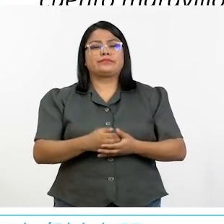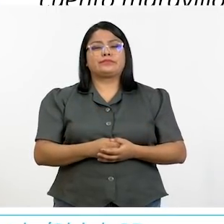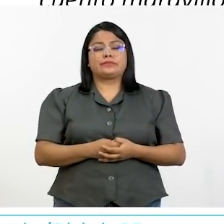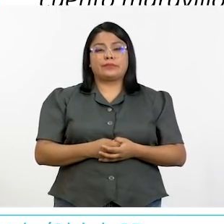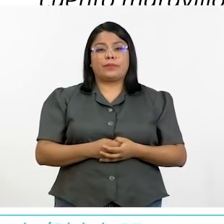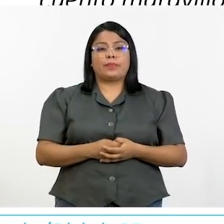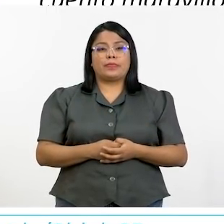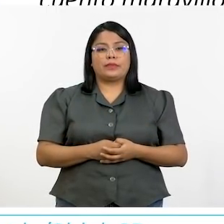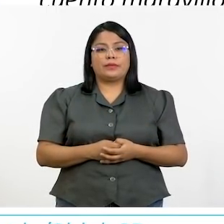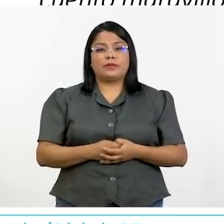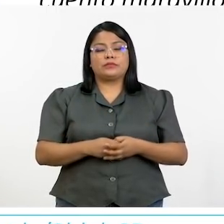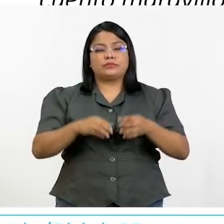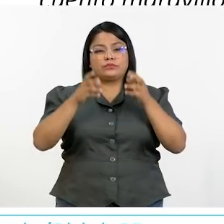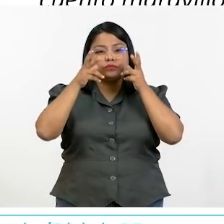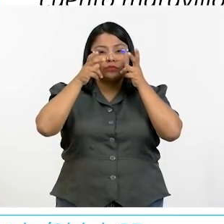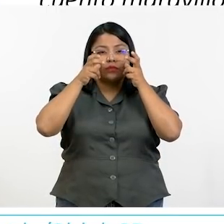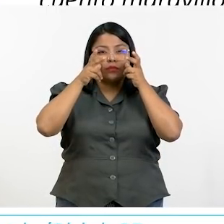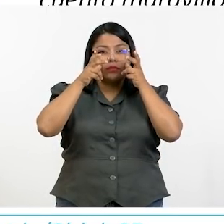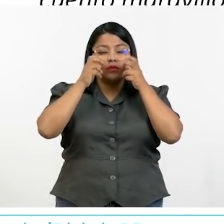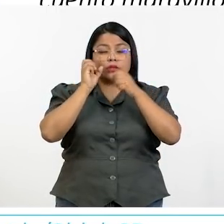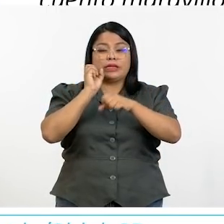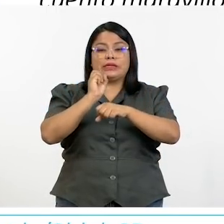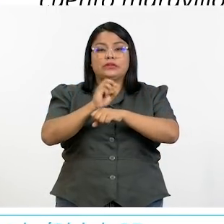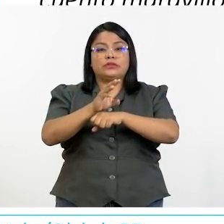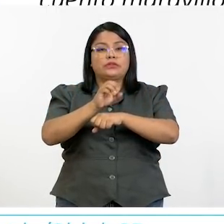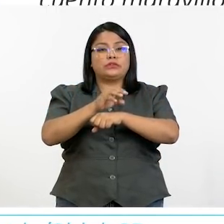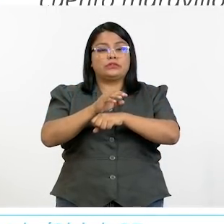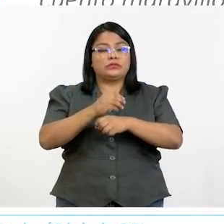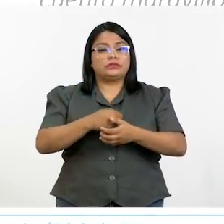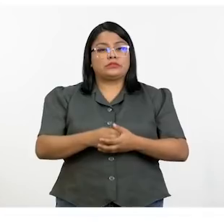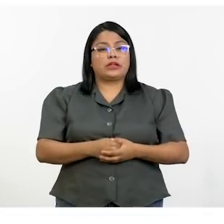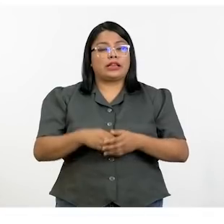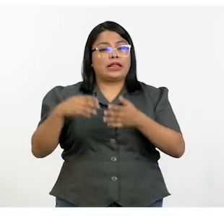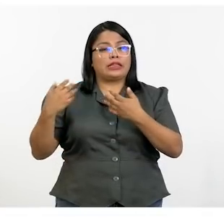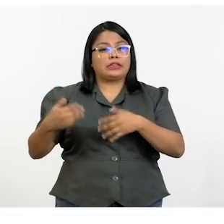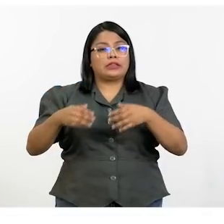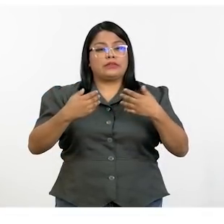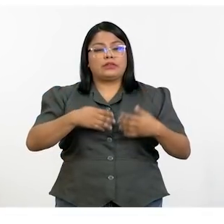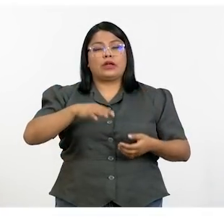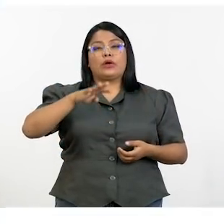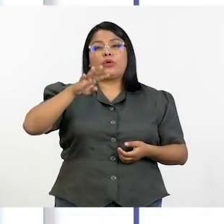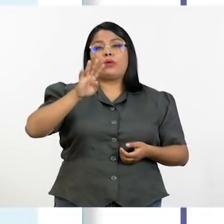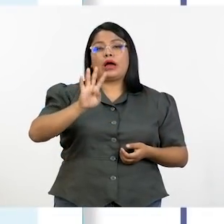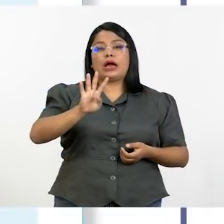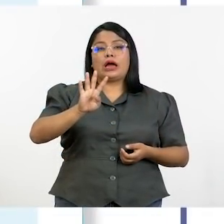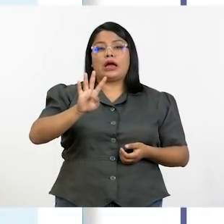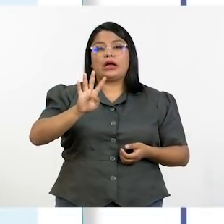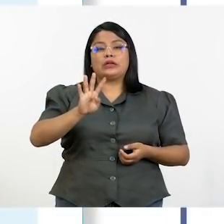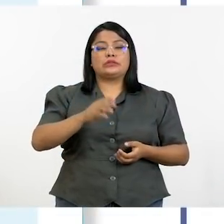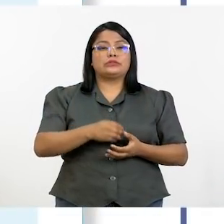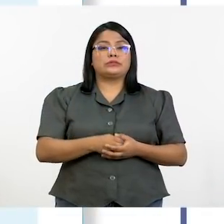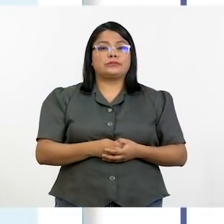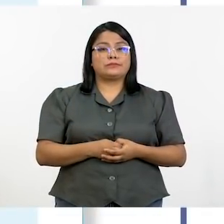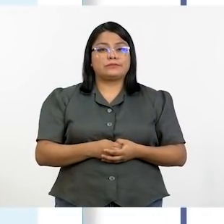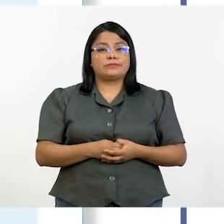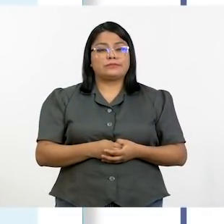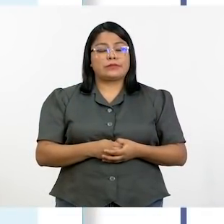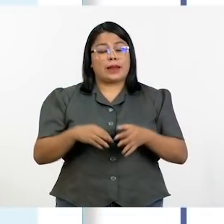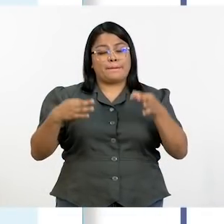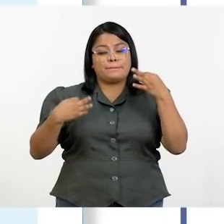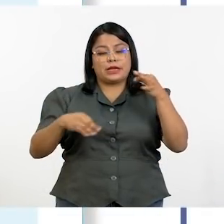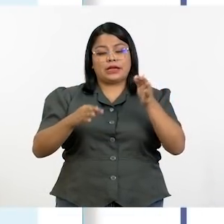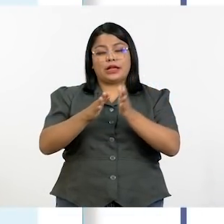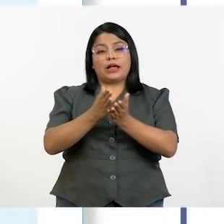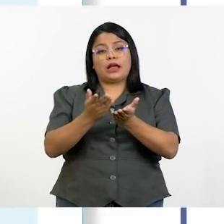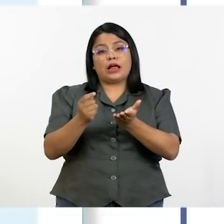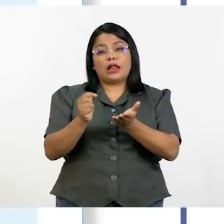texto. Como se observa, la sugerencia corresponde a la actividad 4 de la construcción en las páginas del libro de